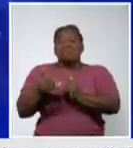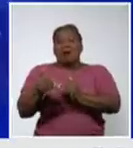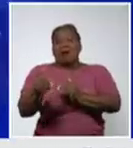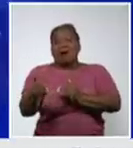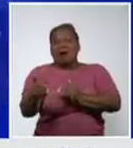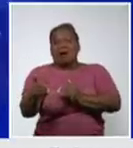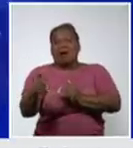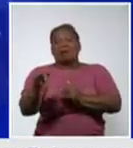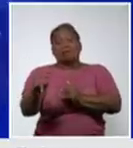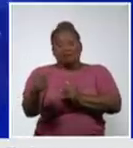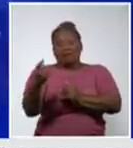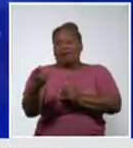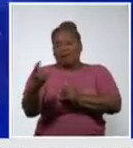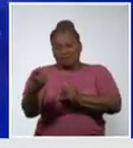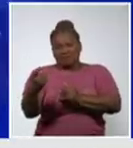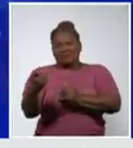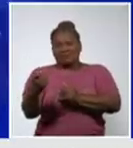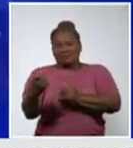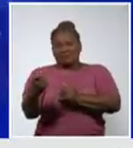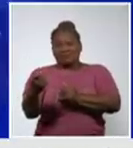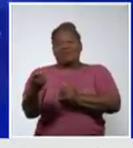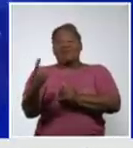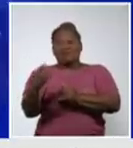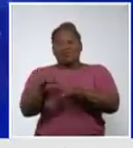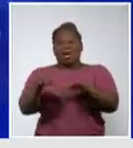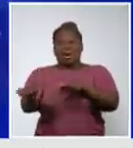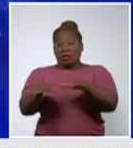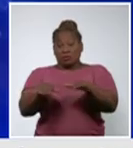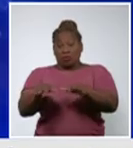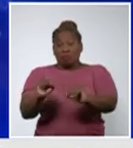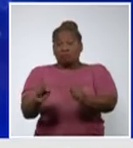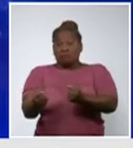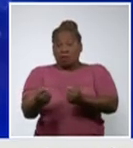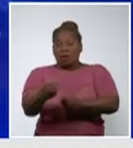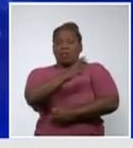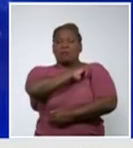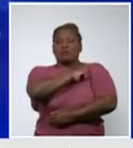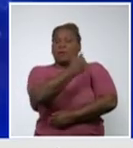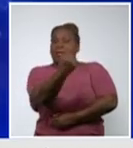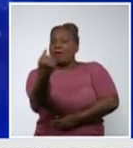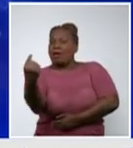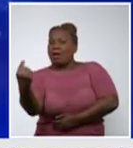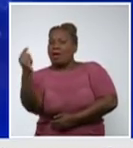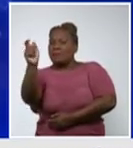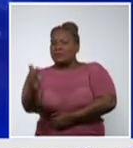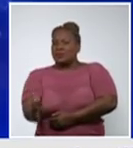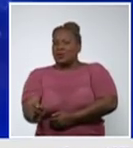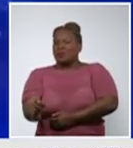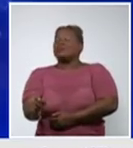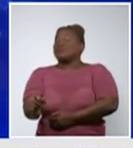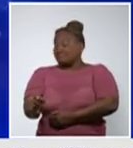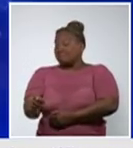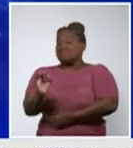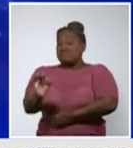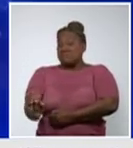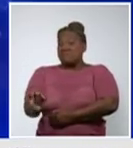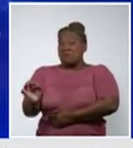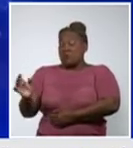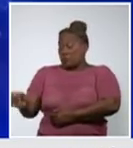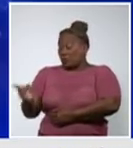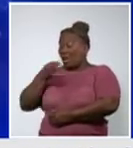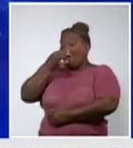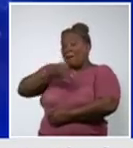buen tiempo de acciones de restricción y autorresponsabilidad. Como usted lo decía, doctor, sigue siendo alto